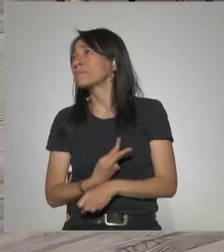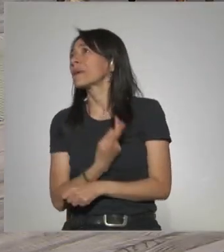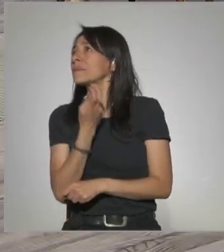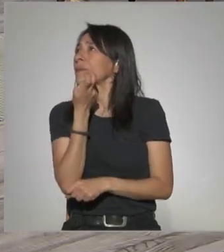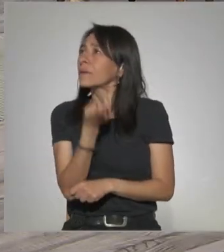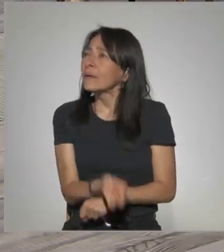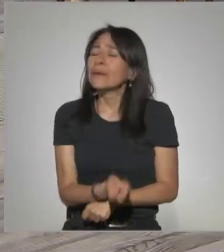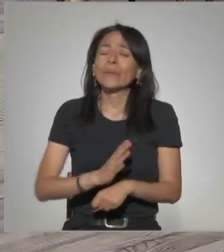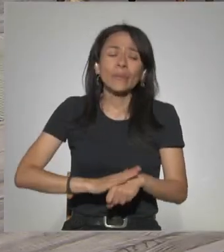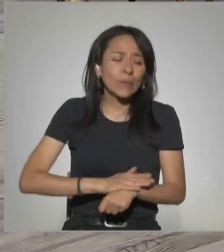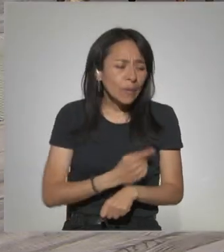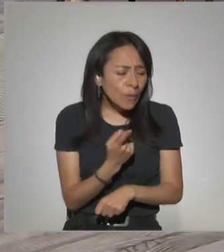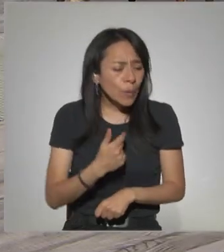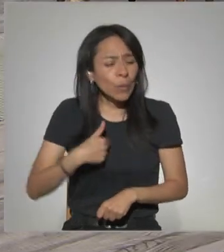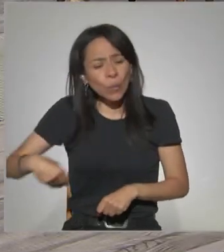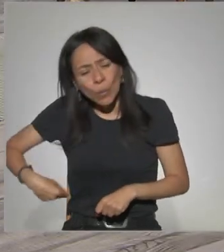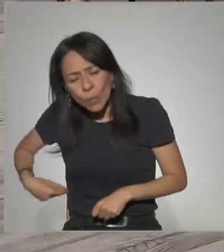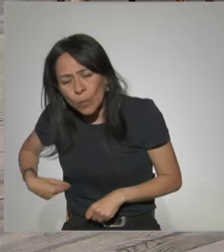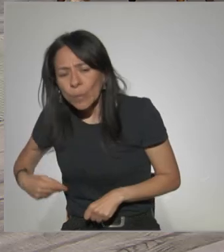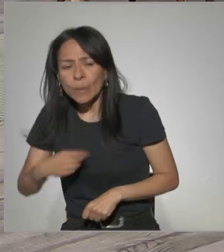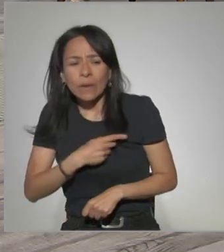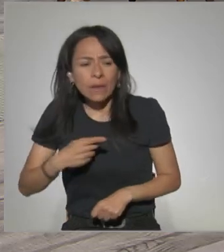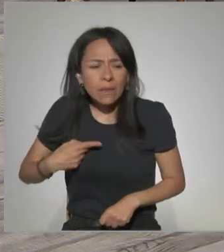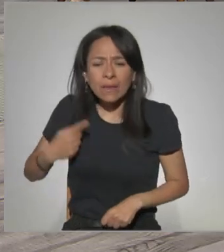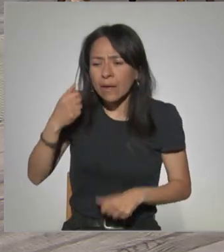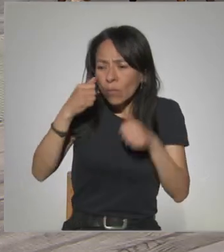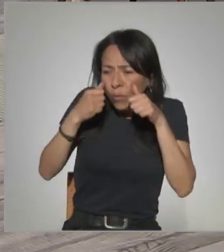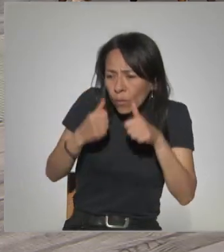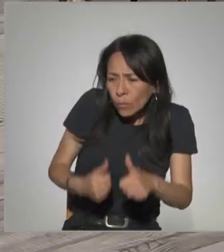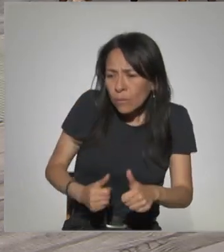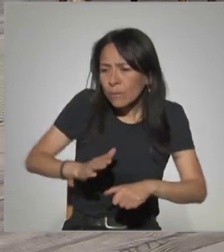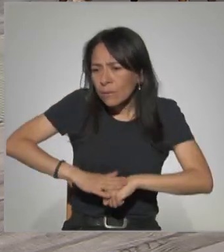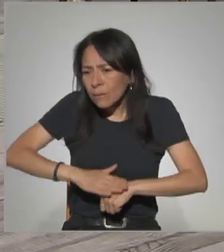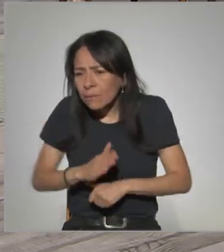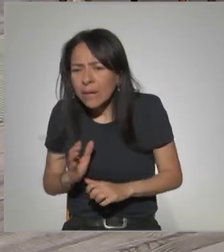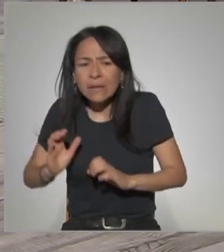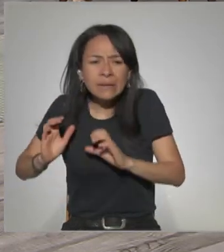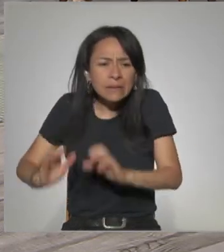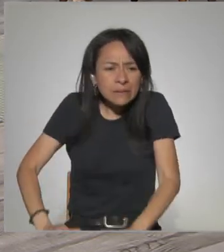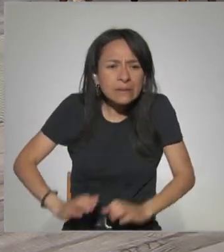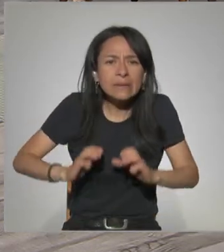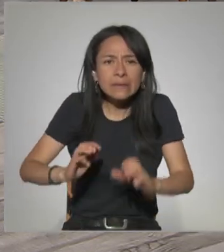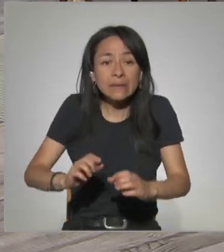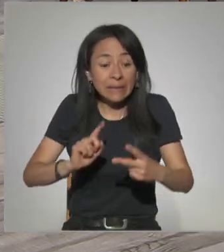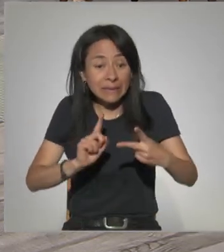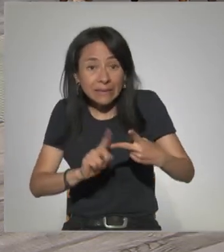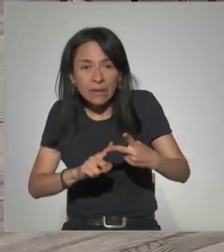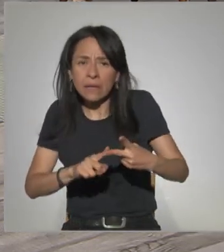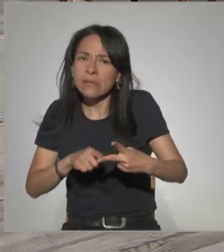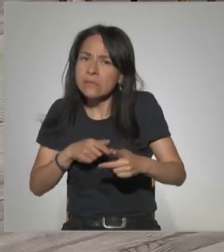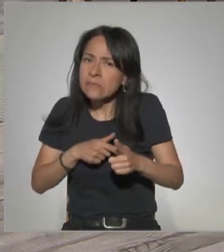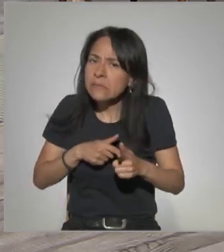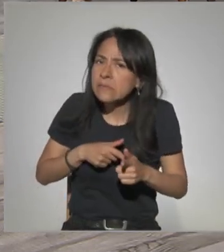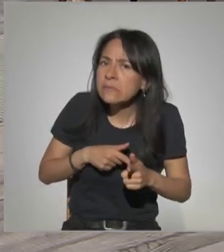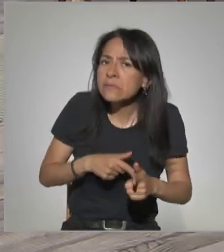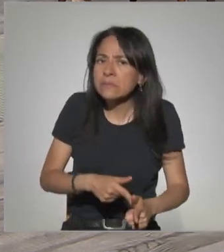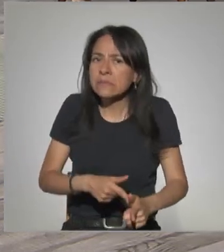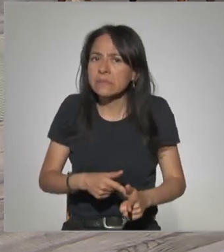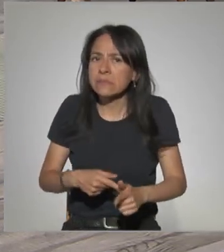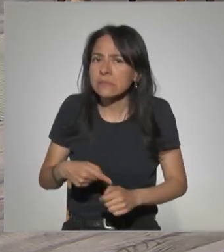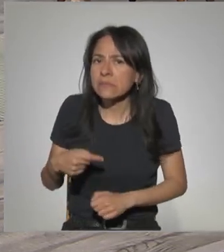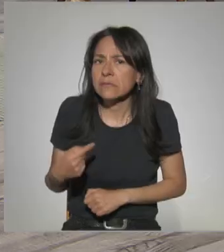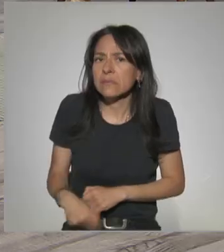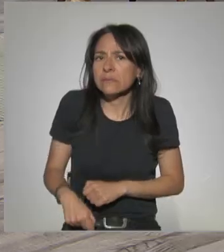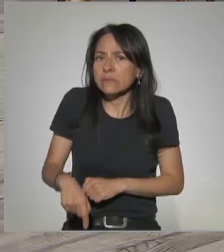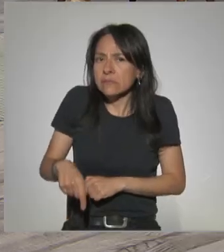Entonces, este cortisol se mantiene prolongadamente. Y en la cuestión de,